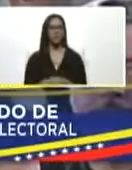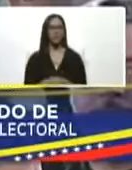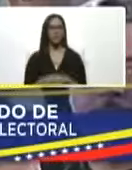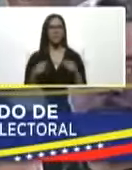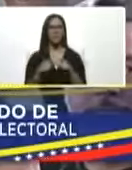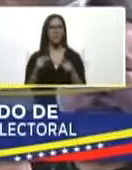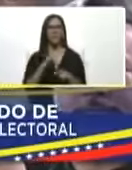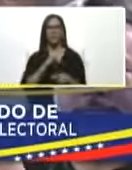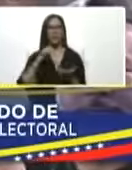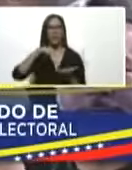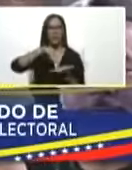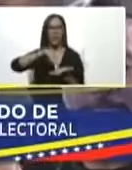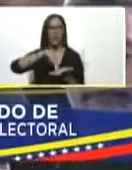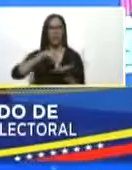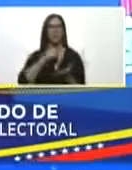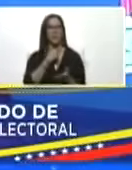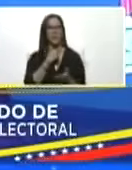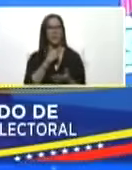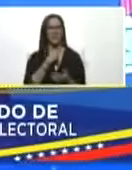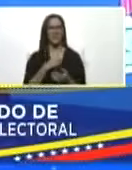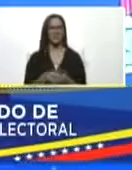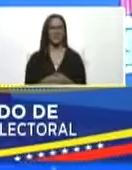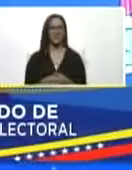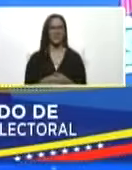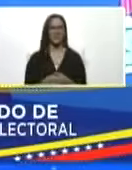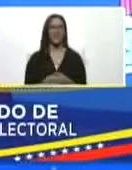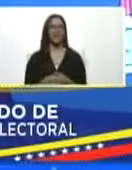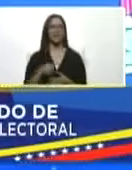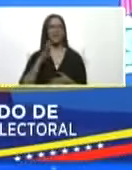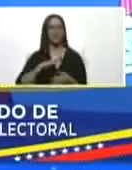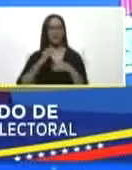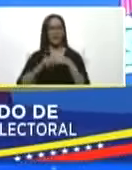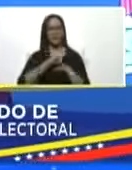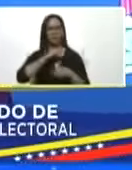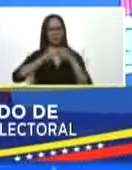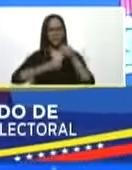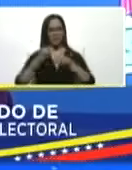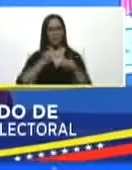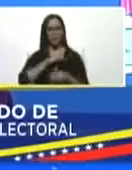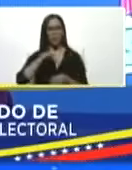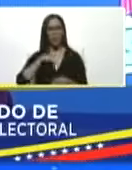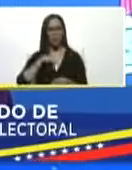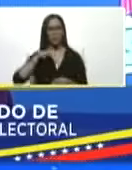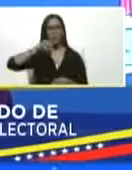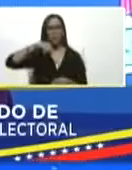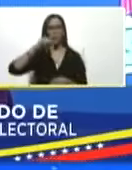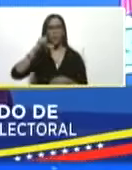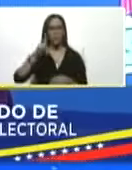no le duelen las piernas, me gusta. Y estará conformado por Julio García Serpa,